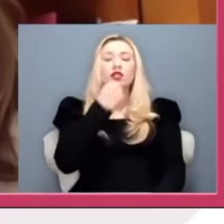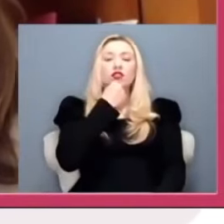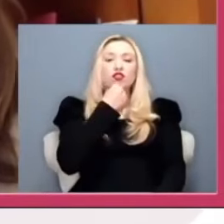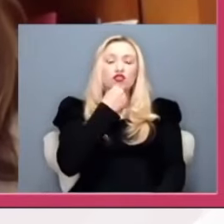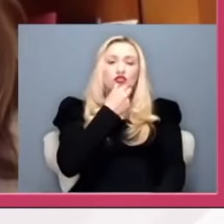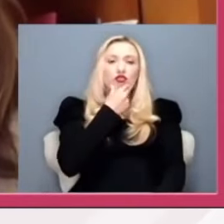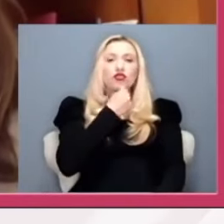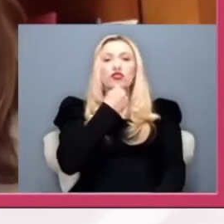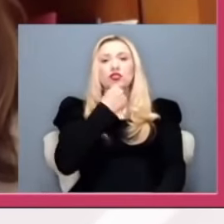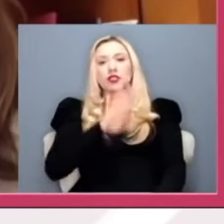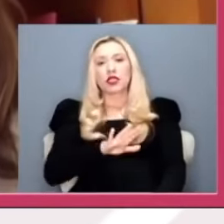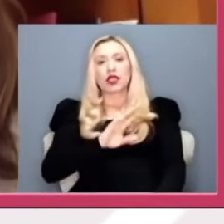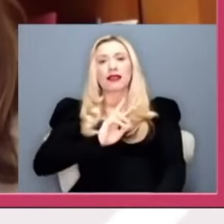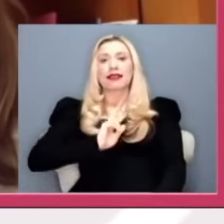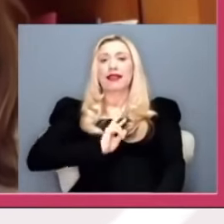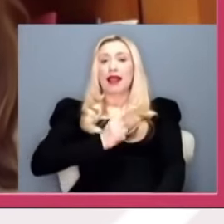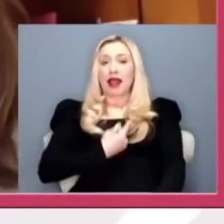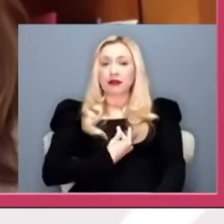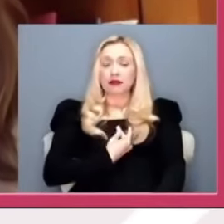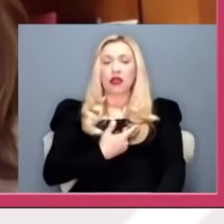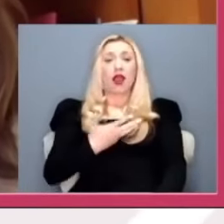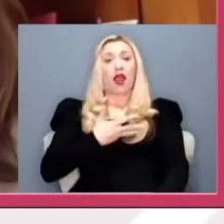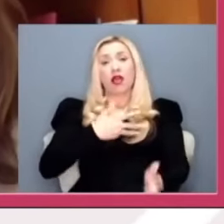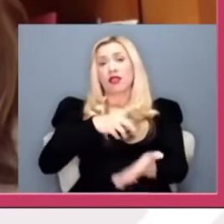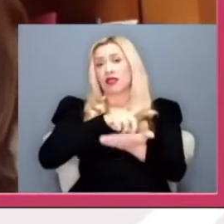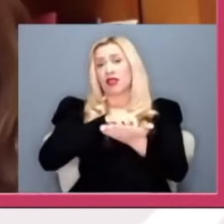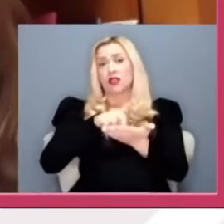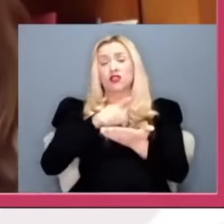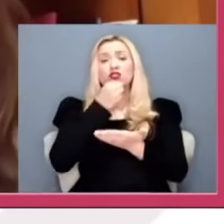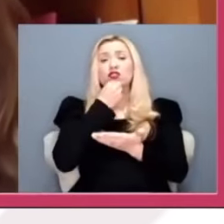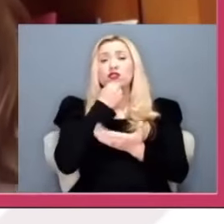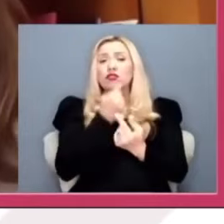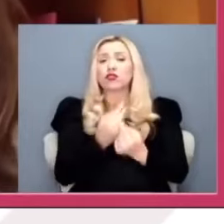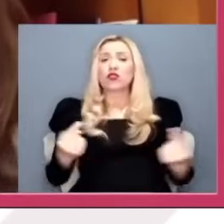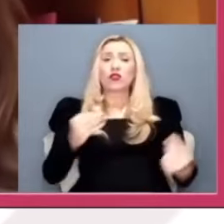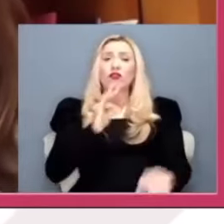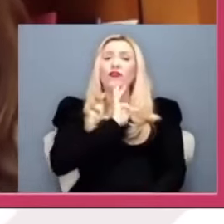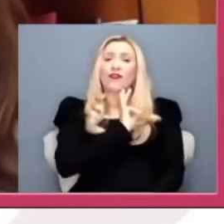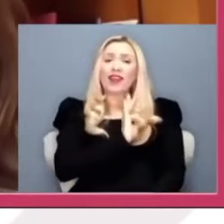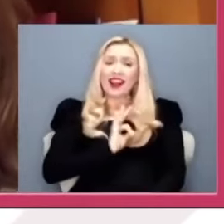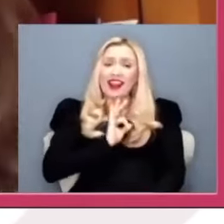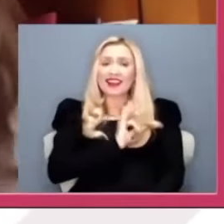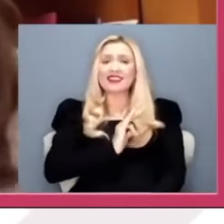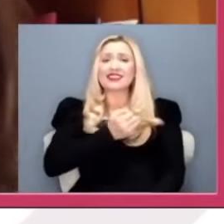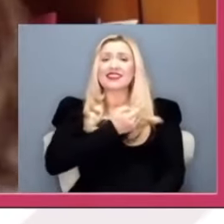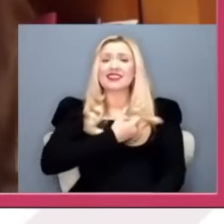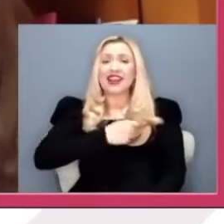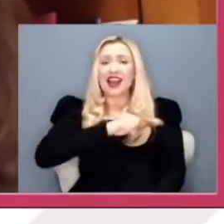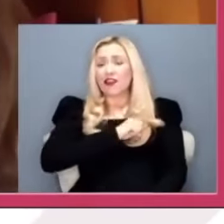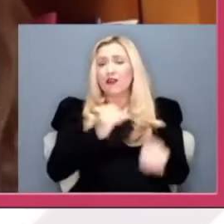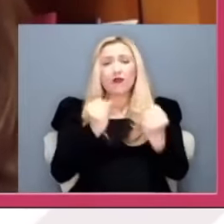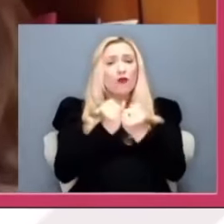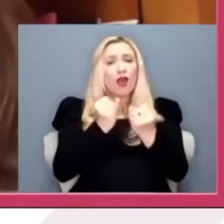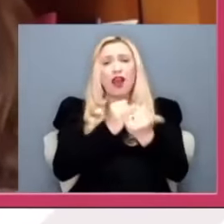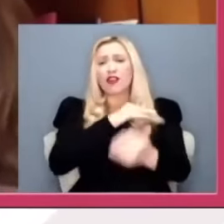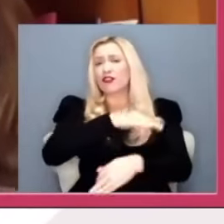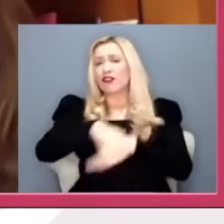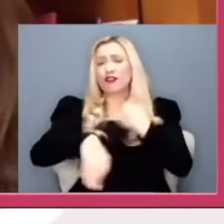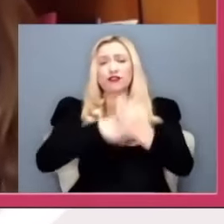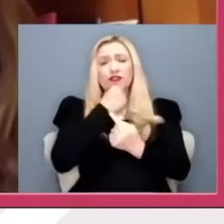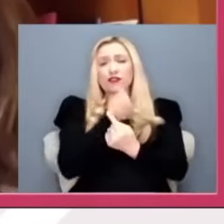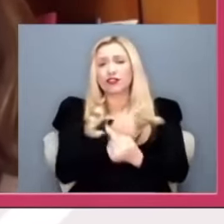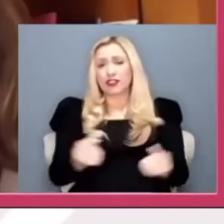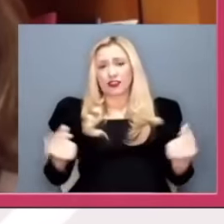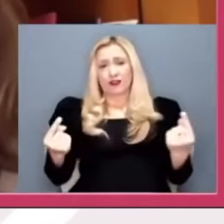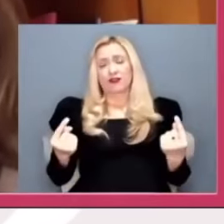y niñes trans tienen derecho a una infancia feliz y a una infancia sana, como cualquier otro niño y como cualquier otra